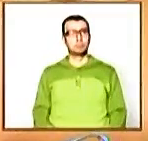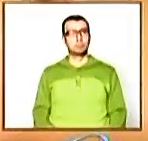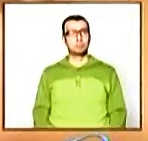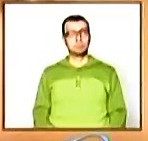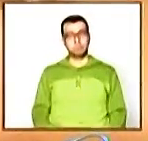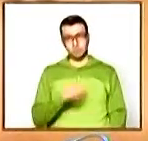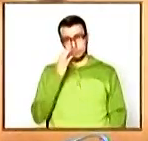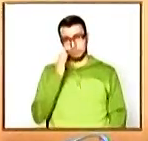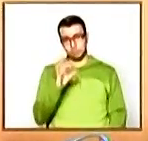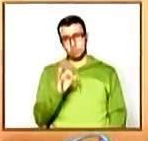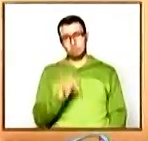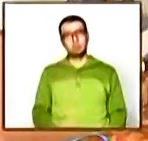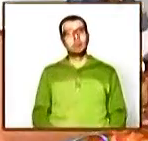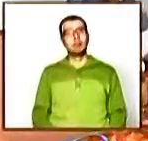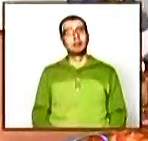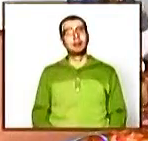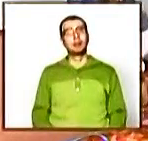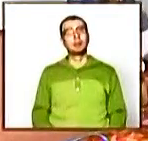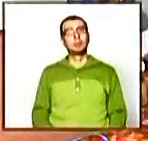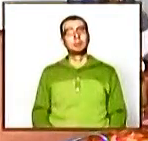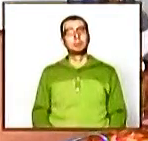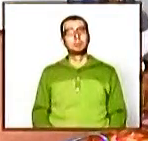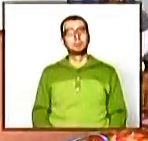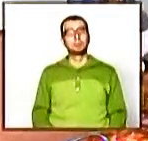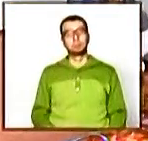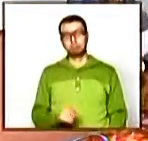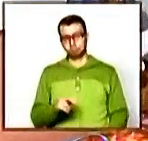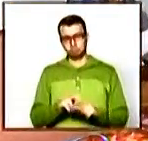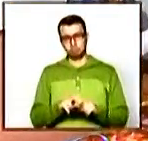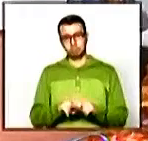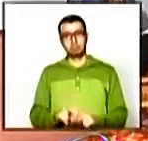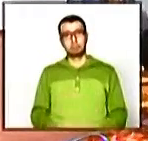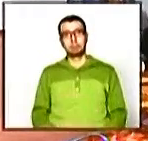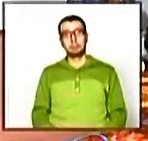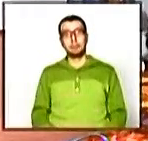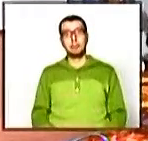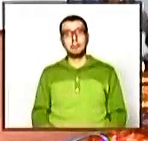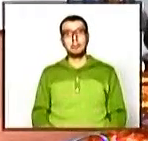Perfecto. Ahora te vas a poner en posición sedente o sentado.